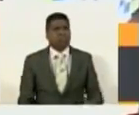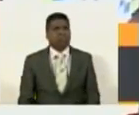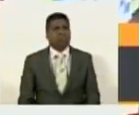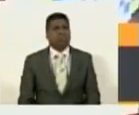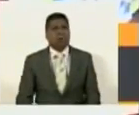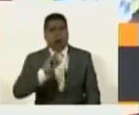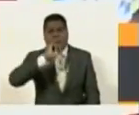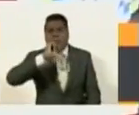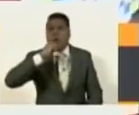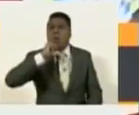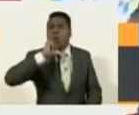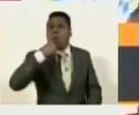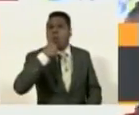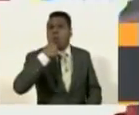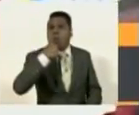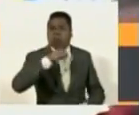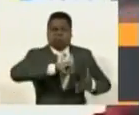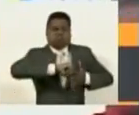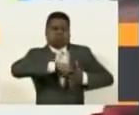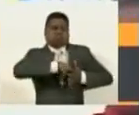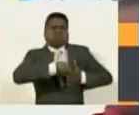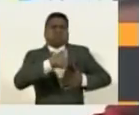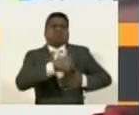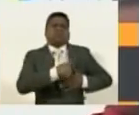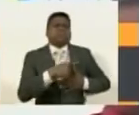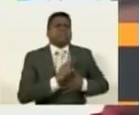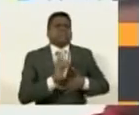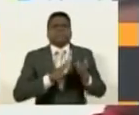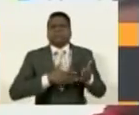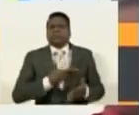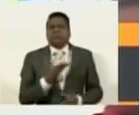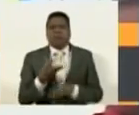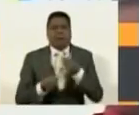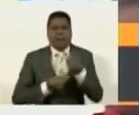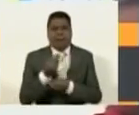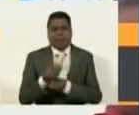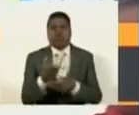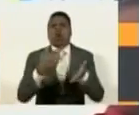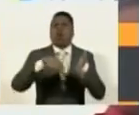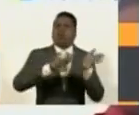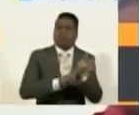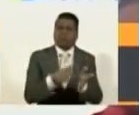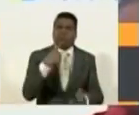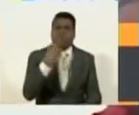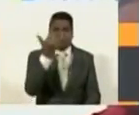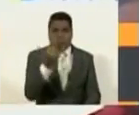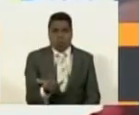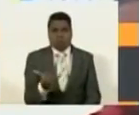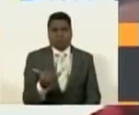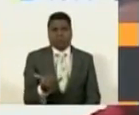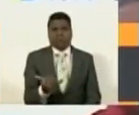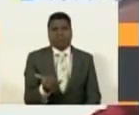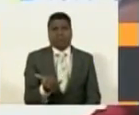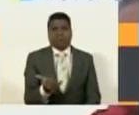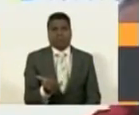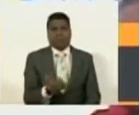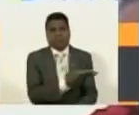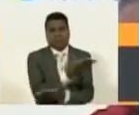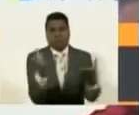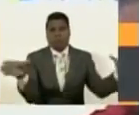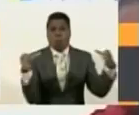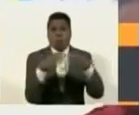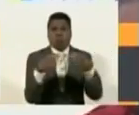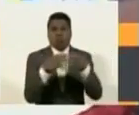El odio que tienen, no van a poder así. Aprovechamos y se lo decimos otra vez, pero hoy se lo decimos delante de todos los